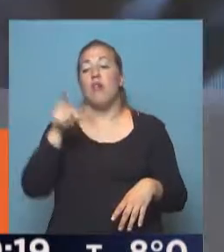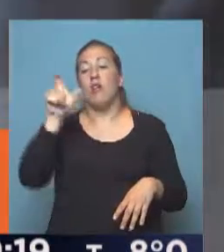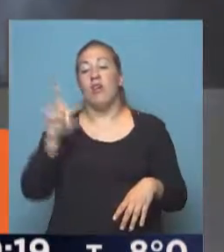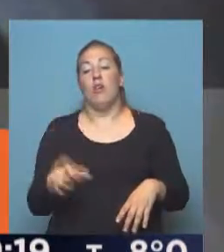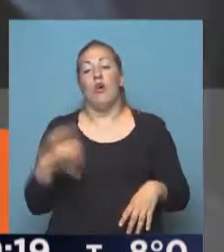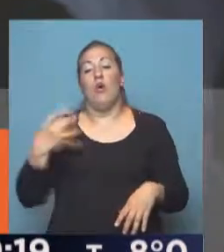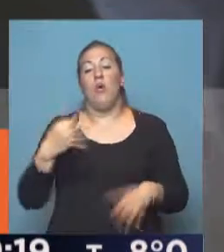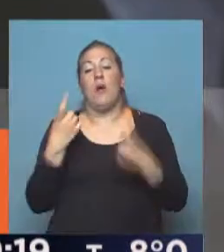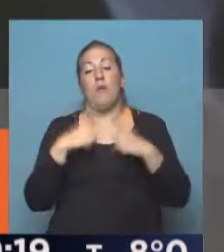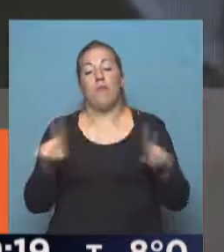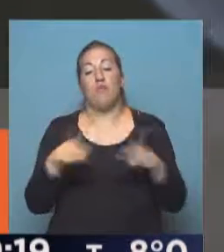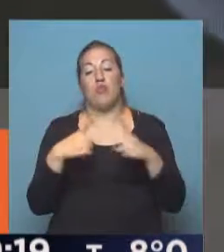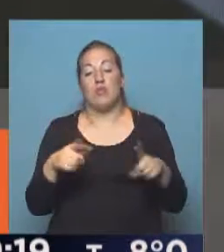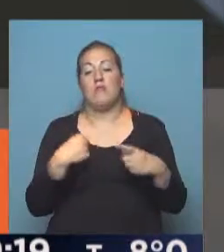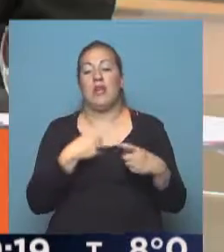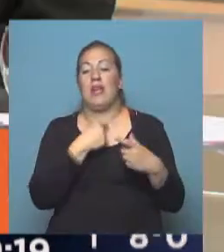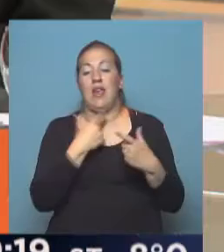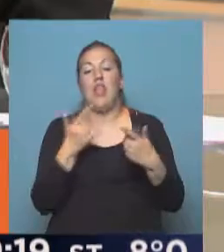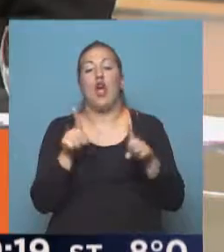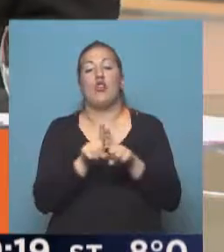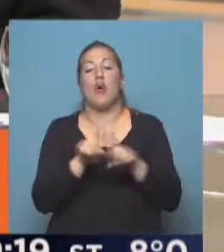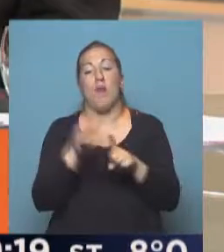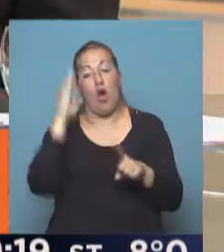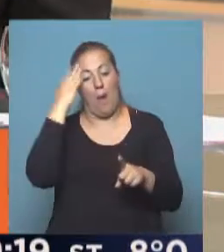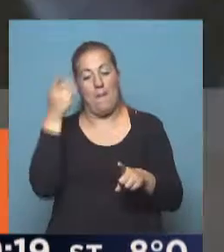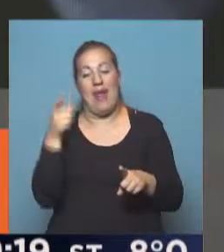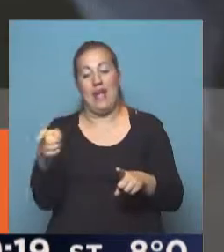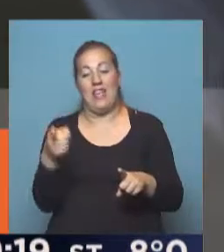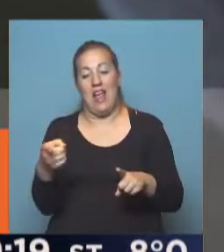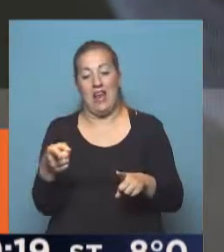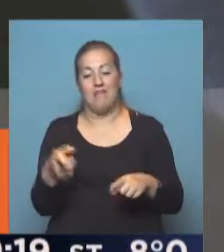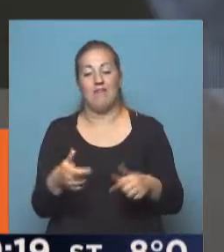queremos dedicarle a esta edición mucha suerte este domingo